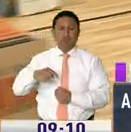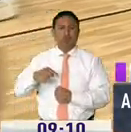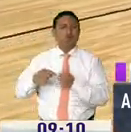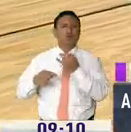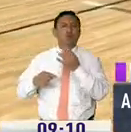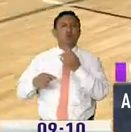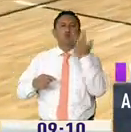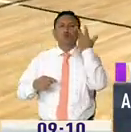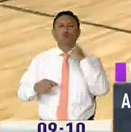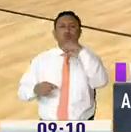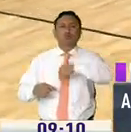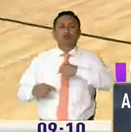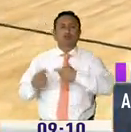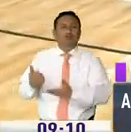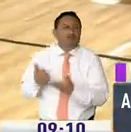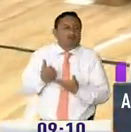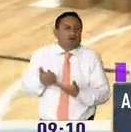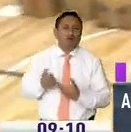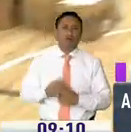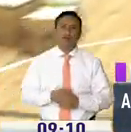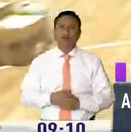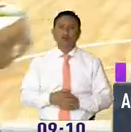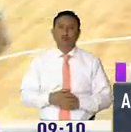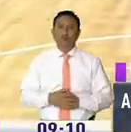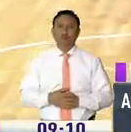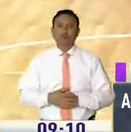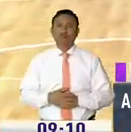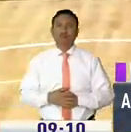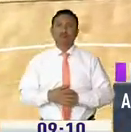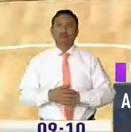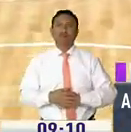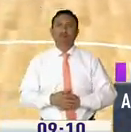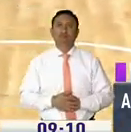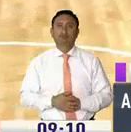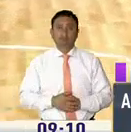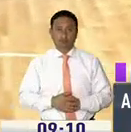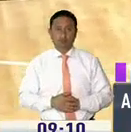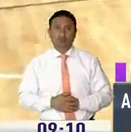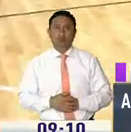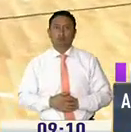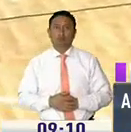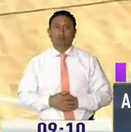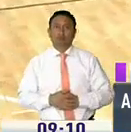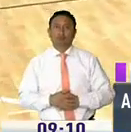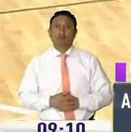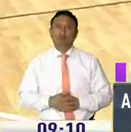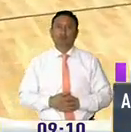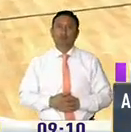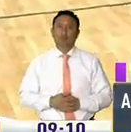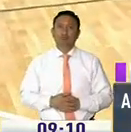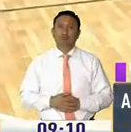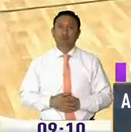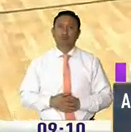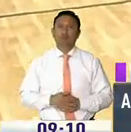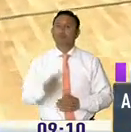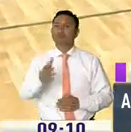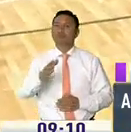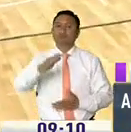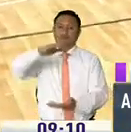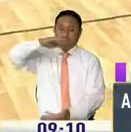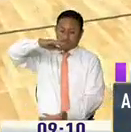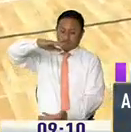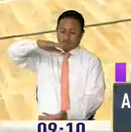alcanzar estas bolsas? Bueno, los kits están conformados más o menos